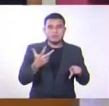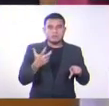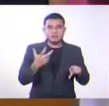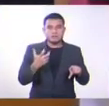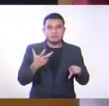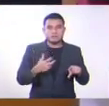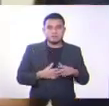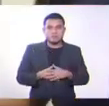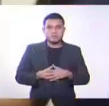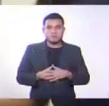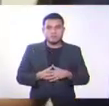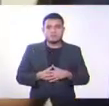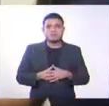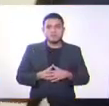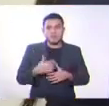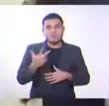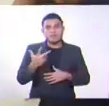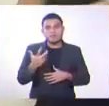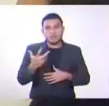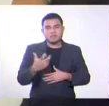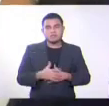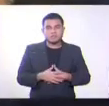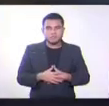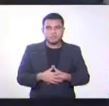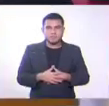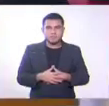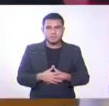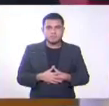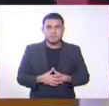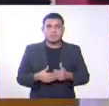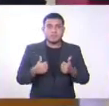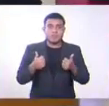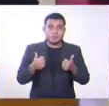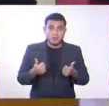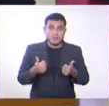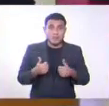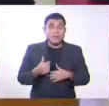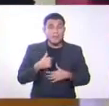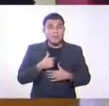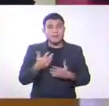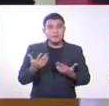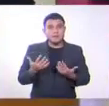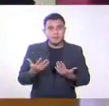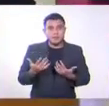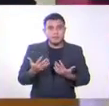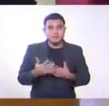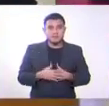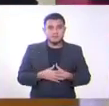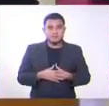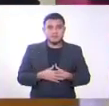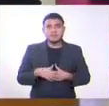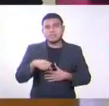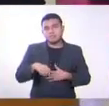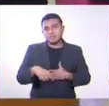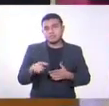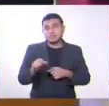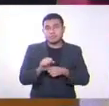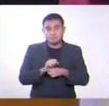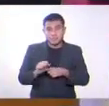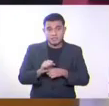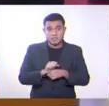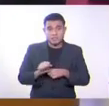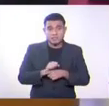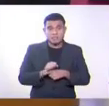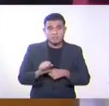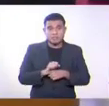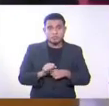es raíz de 3. Bien, espero que este trabajo, si bien la